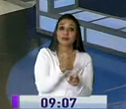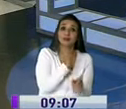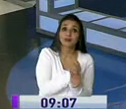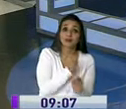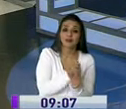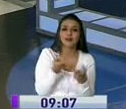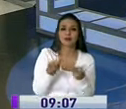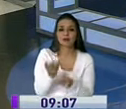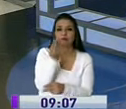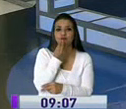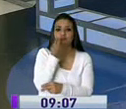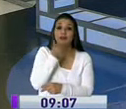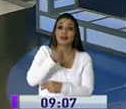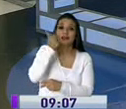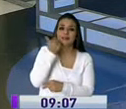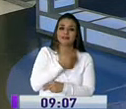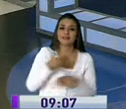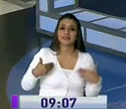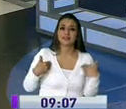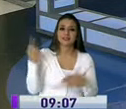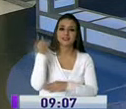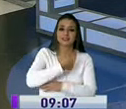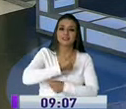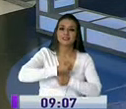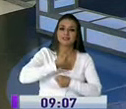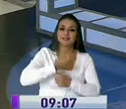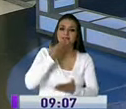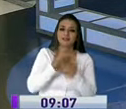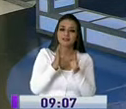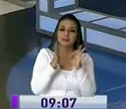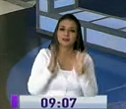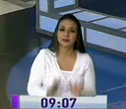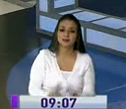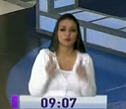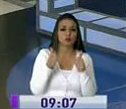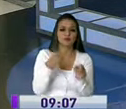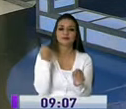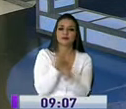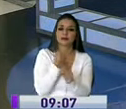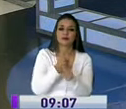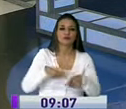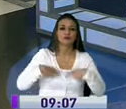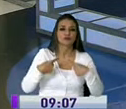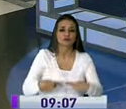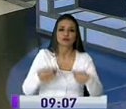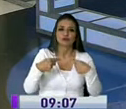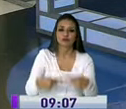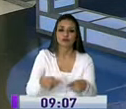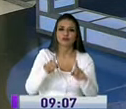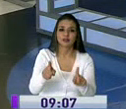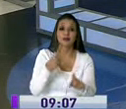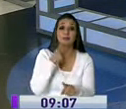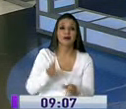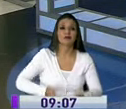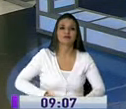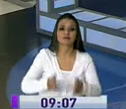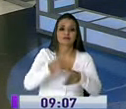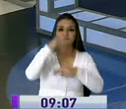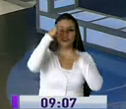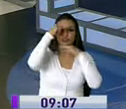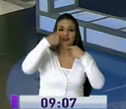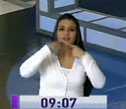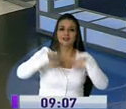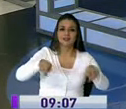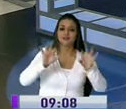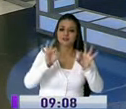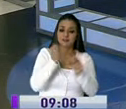el Día Trabajador. También les enviamos un feliz Día del Trabajo, agradecer a ustedes, compañeros, por esa gran labor que realizan día a día para sacar adelante este noticiero.